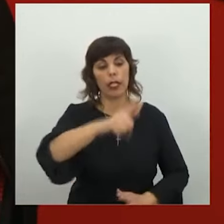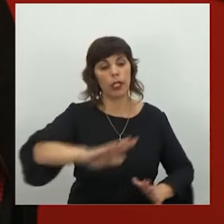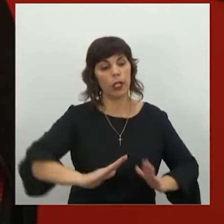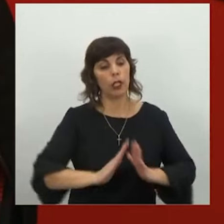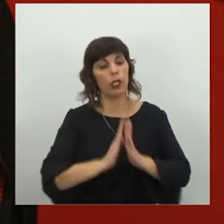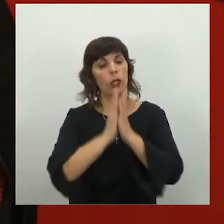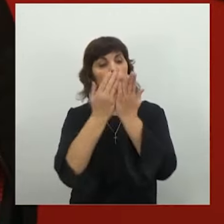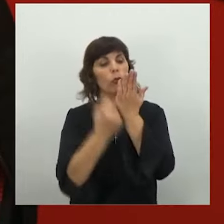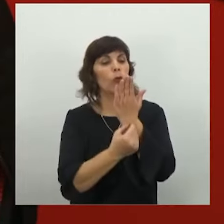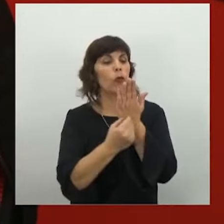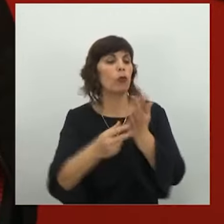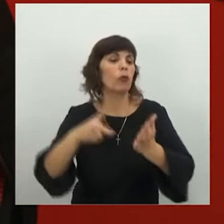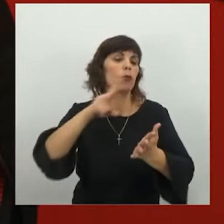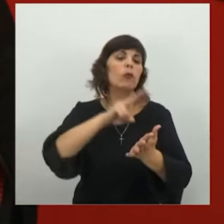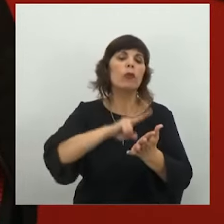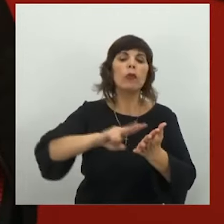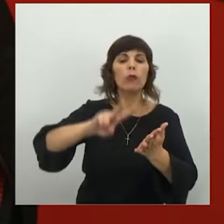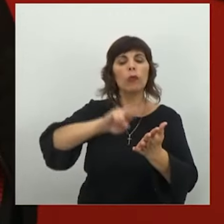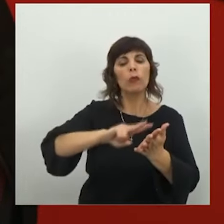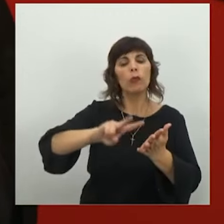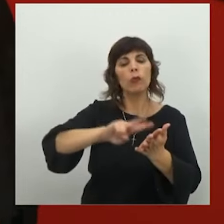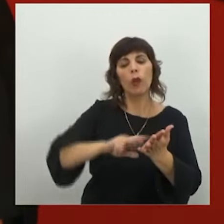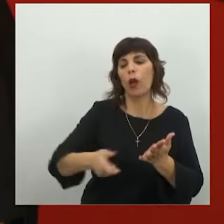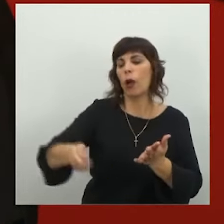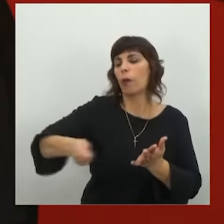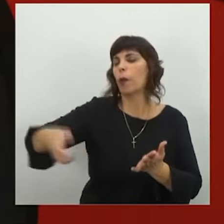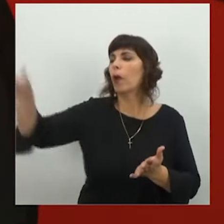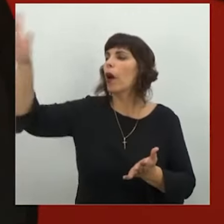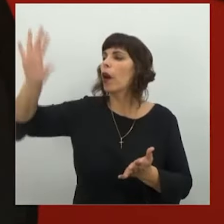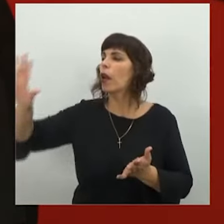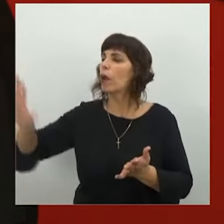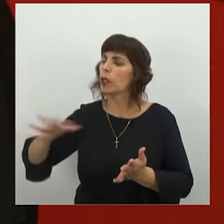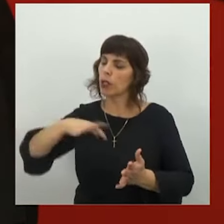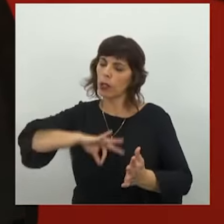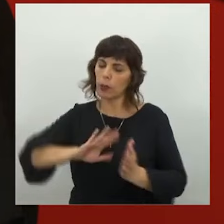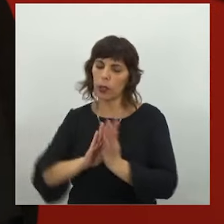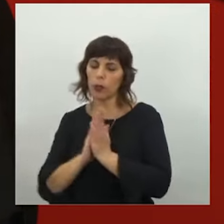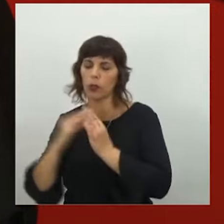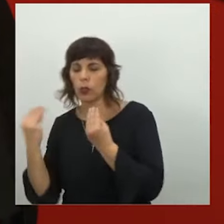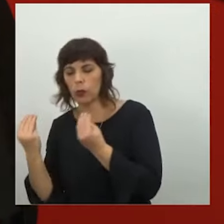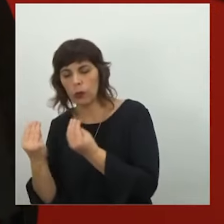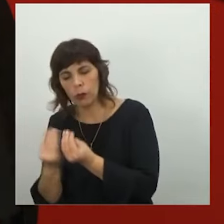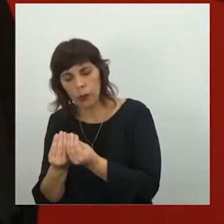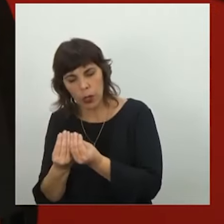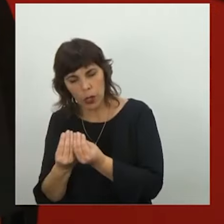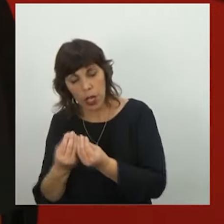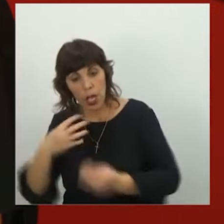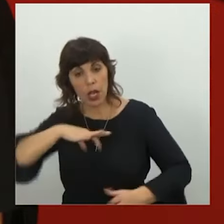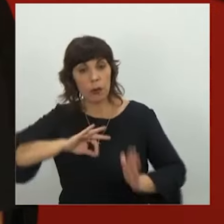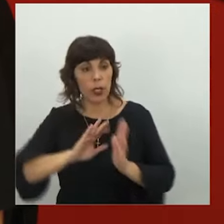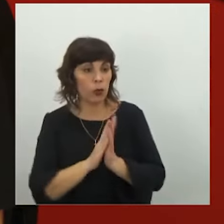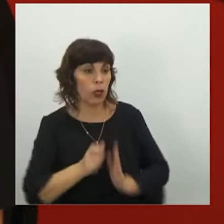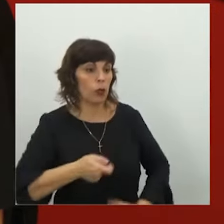del Espíritu Santo, y es la presencia del Espíritu Santo que te lleva a la lectura de la